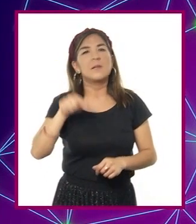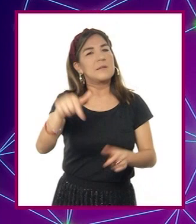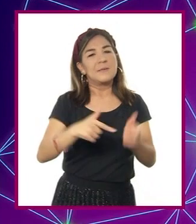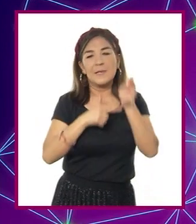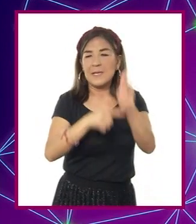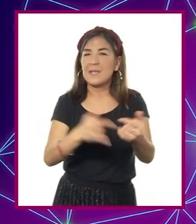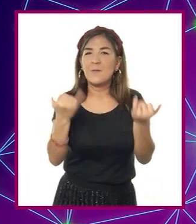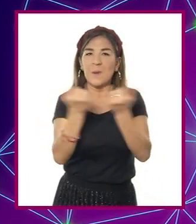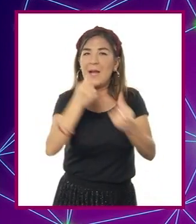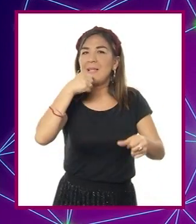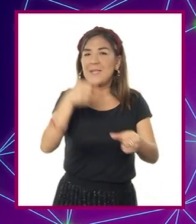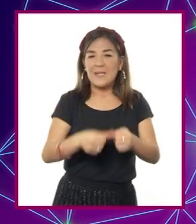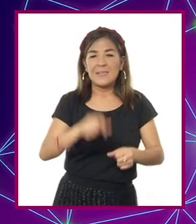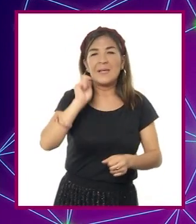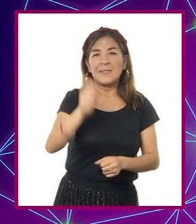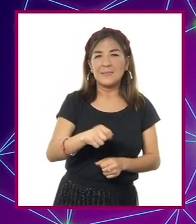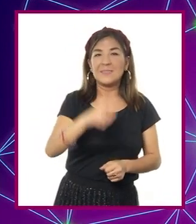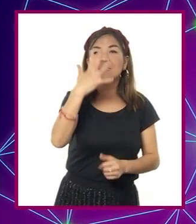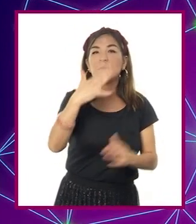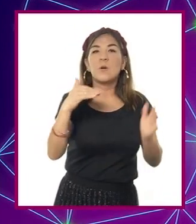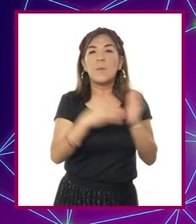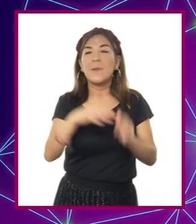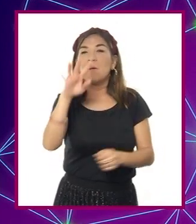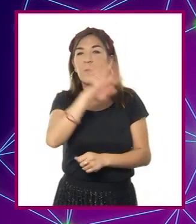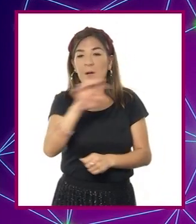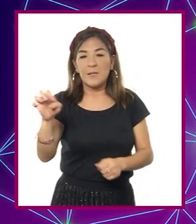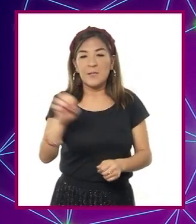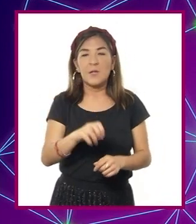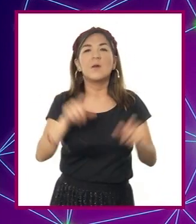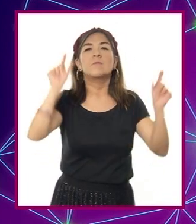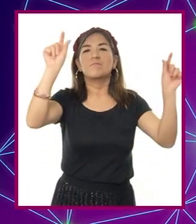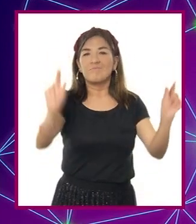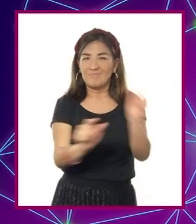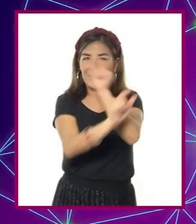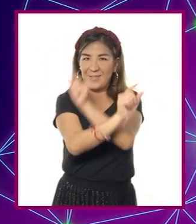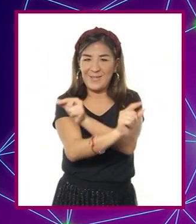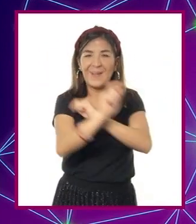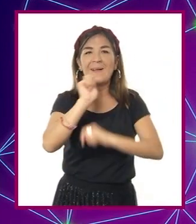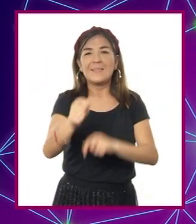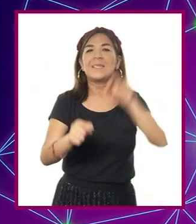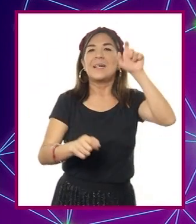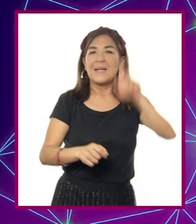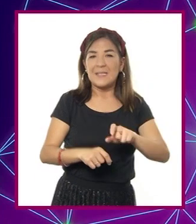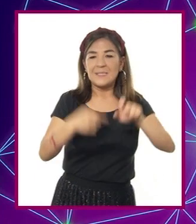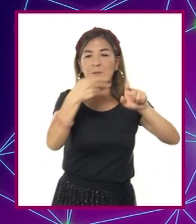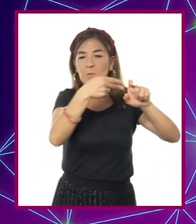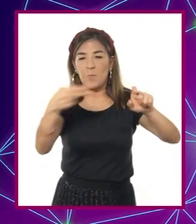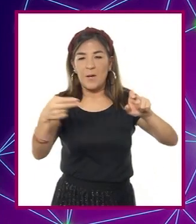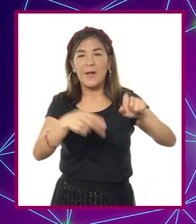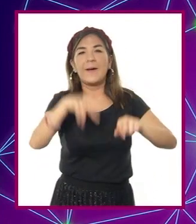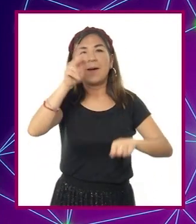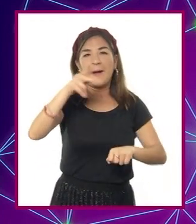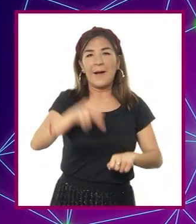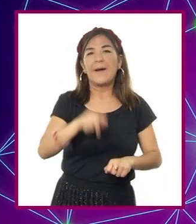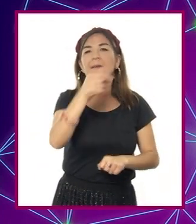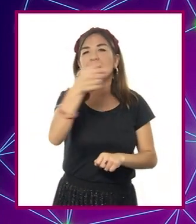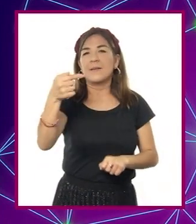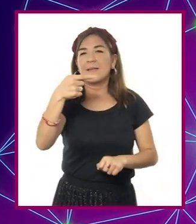constante igual a 5400 y la fórmula de X igual a K entre